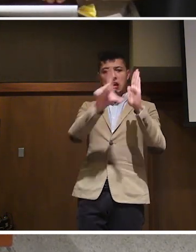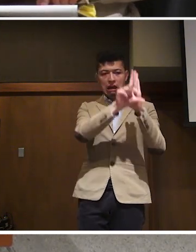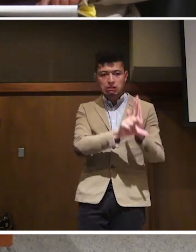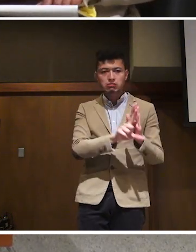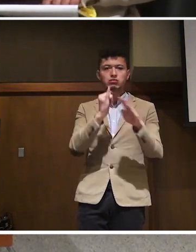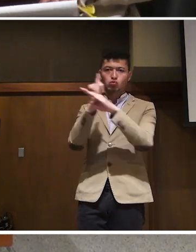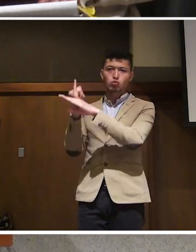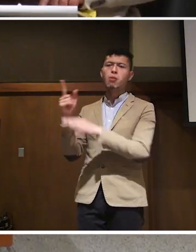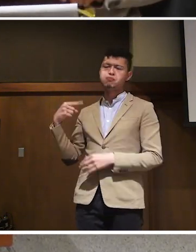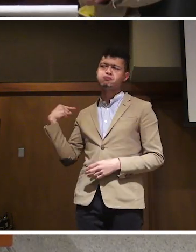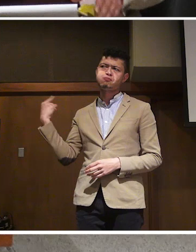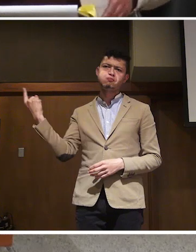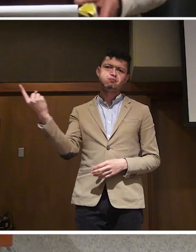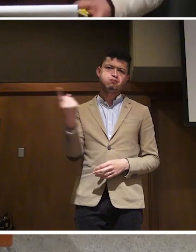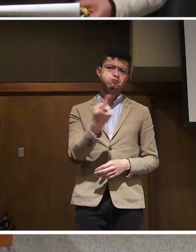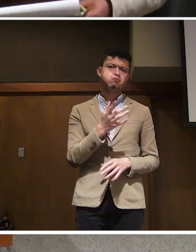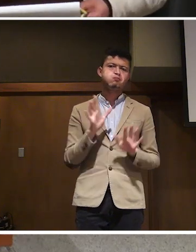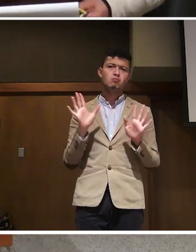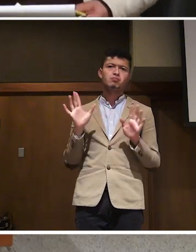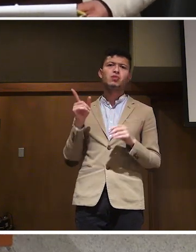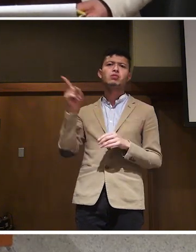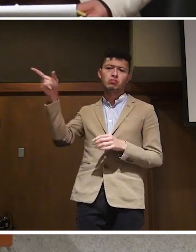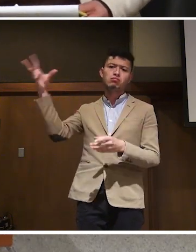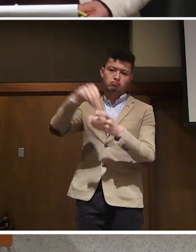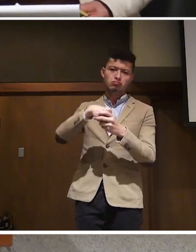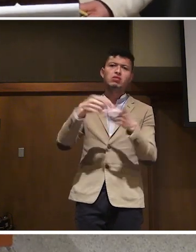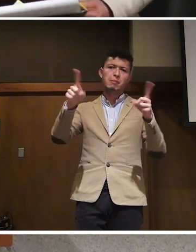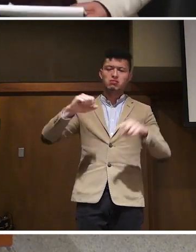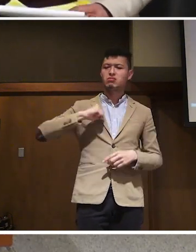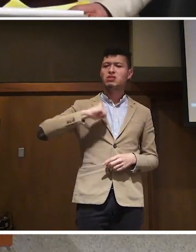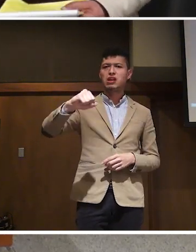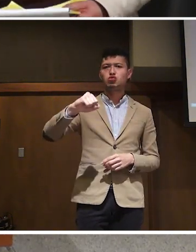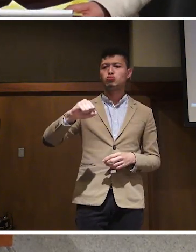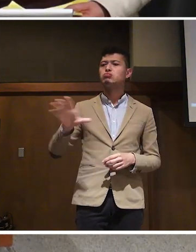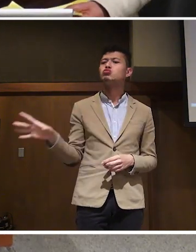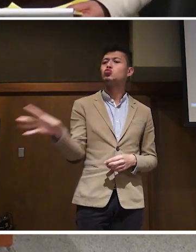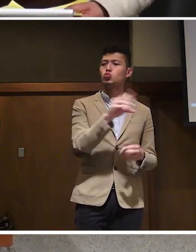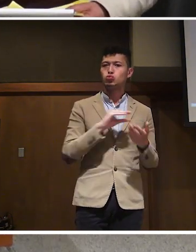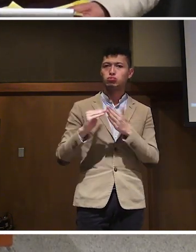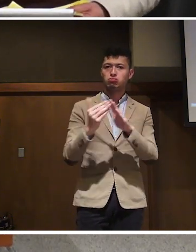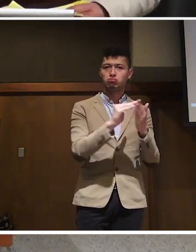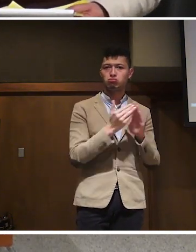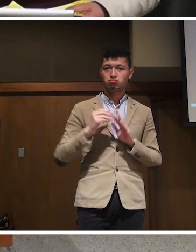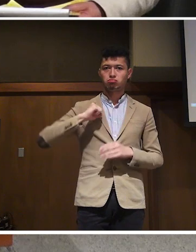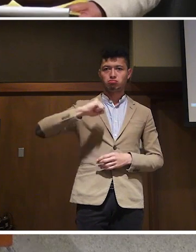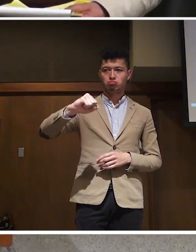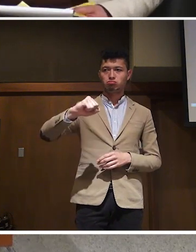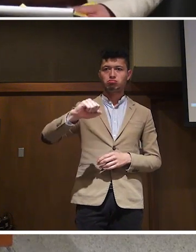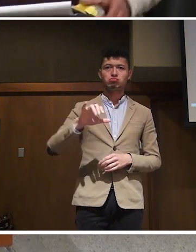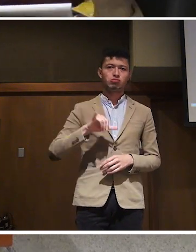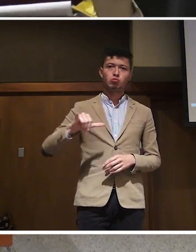desde luego hay allí la inclusión de derechos comunes. Eso es lo que se llamaría la nación en